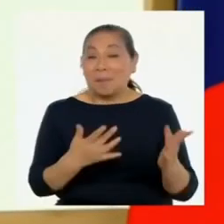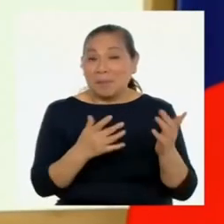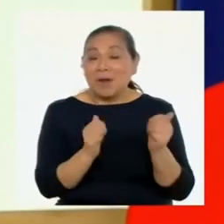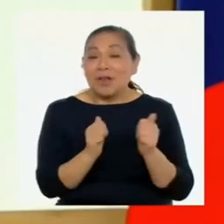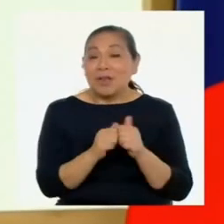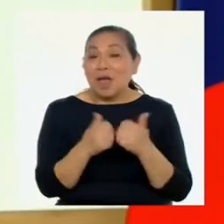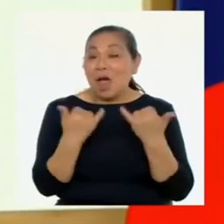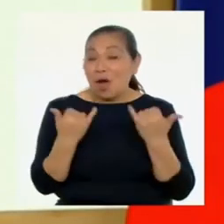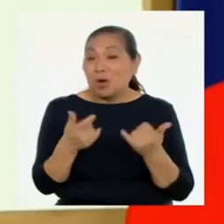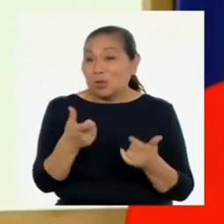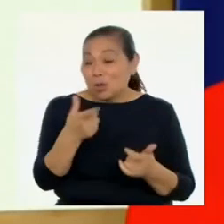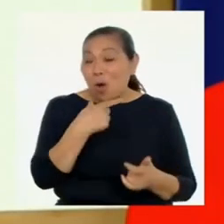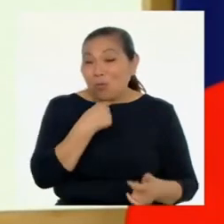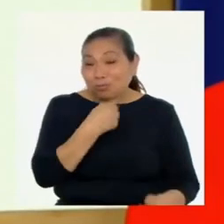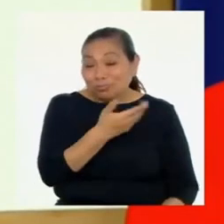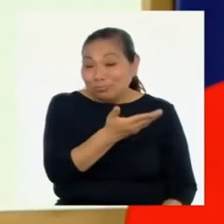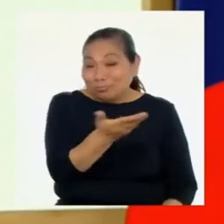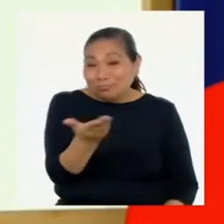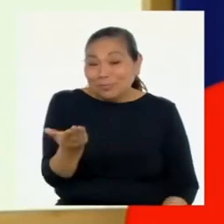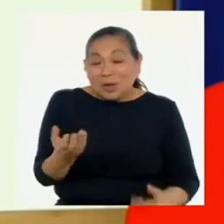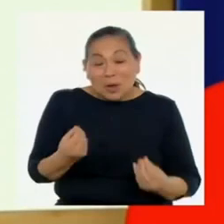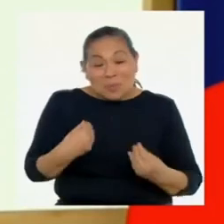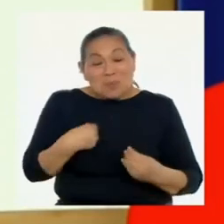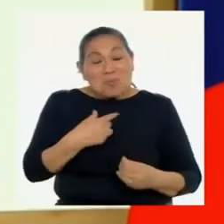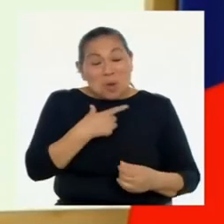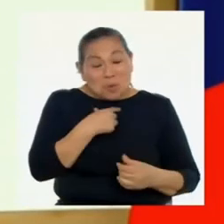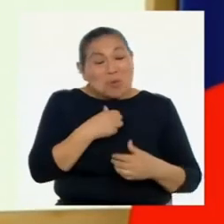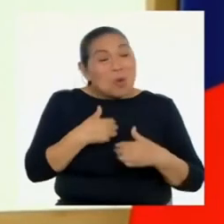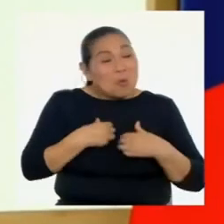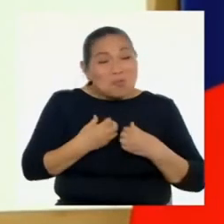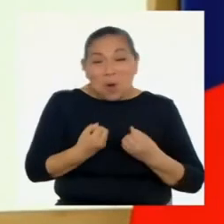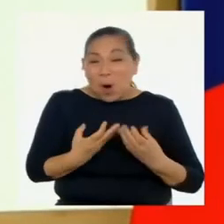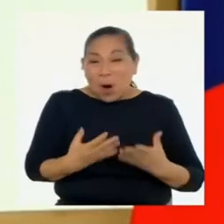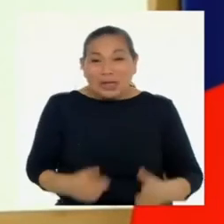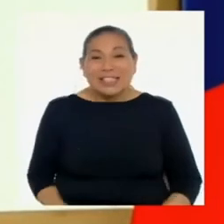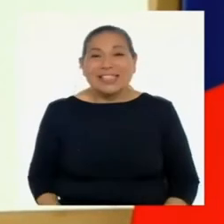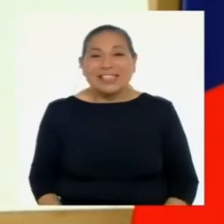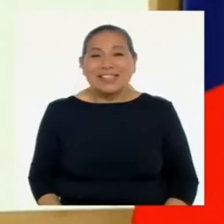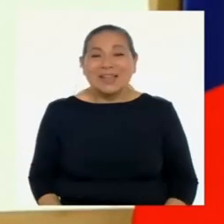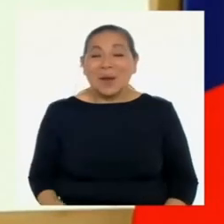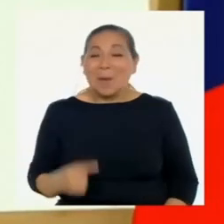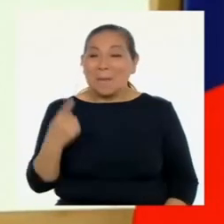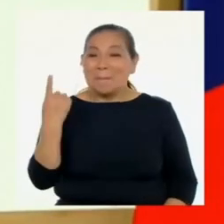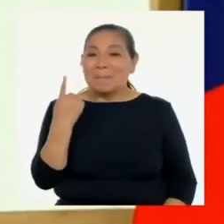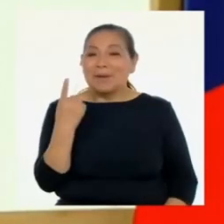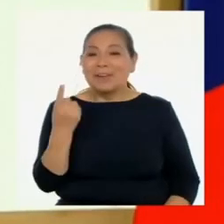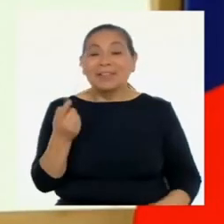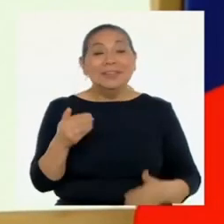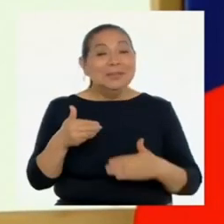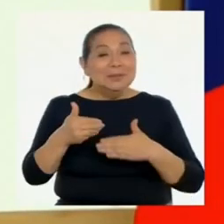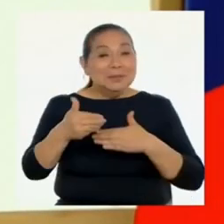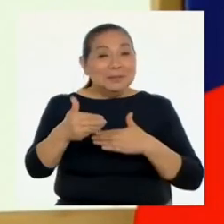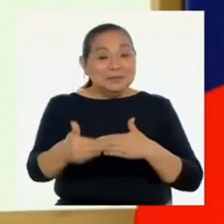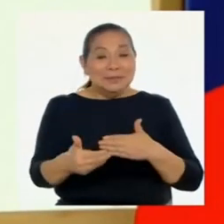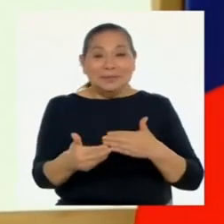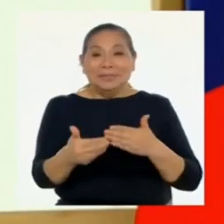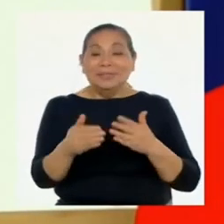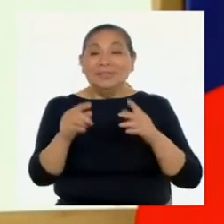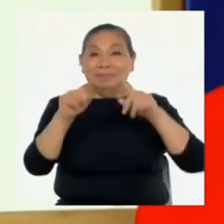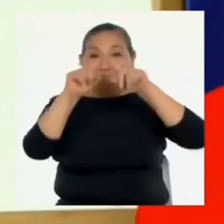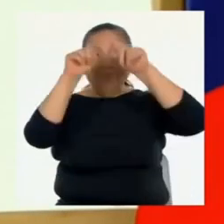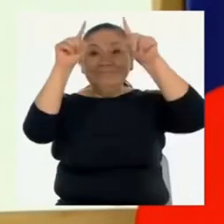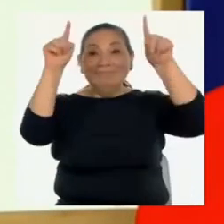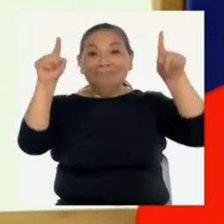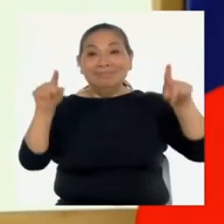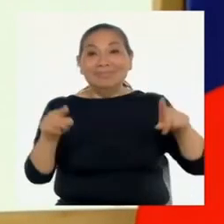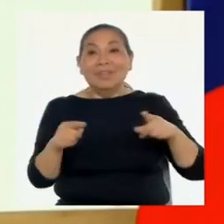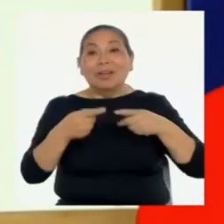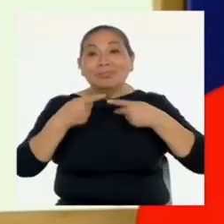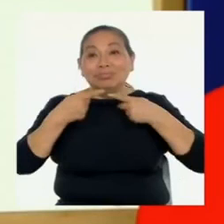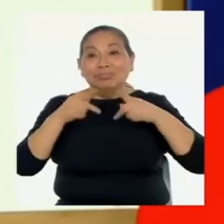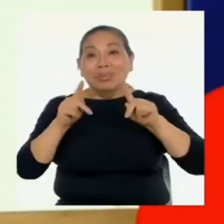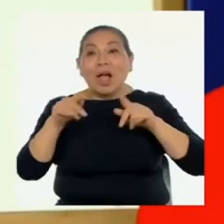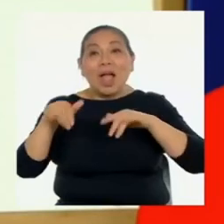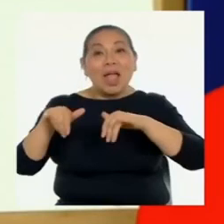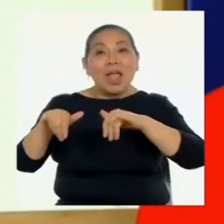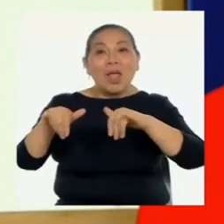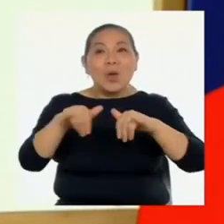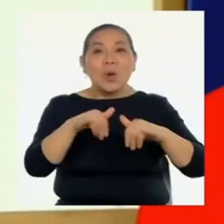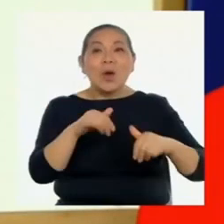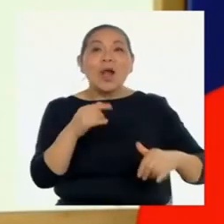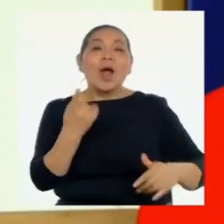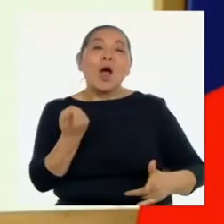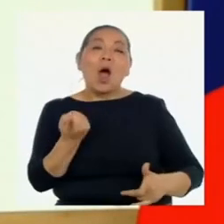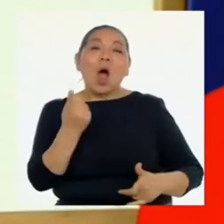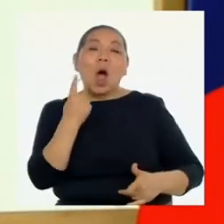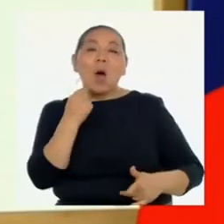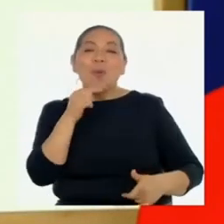Espero que el programa de hoy les haya gustado tanto como me gustó a mí. Hoy dimos nuestro primer gran paso para tener nuestros afiches que fomenten el trato